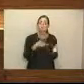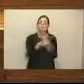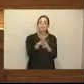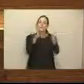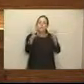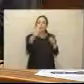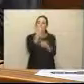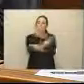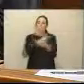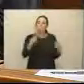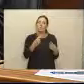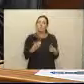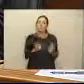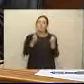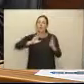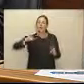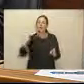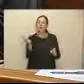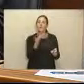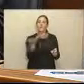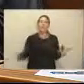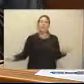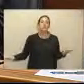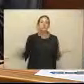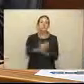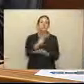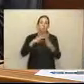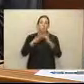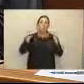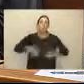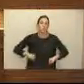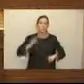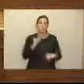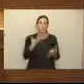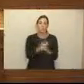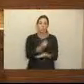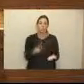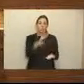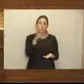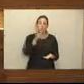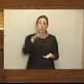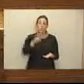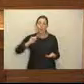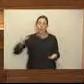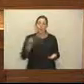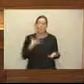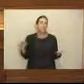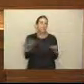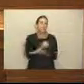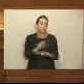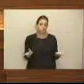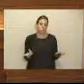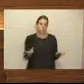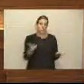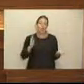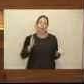es un asunto que nos afecta a todos. Yo estoy de acuerdo que nos afecta a todos, que la corrupción nos afecta a todos, afecta